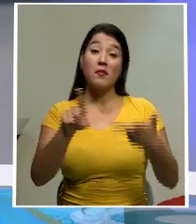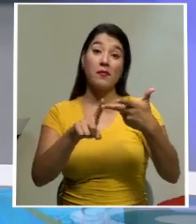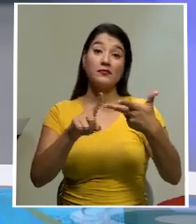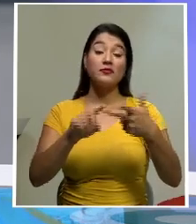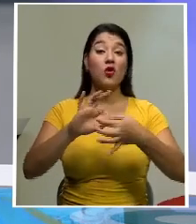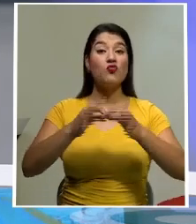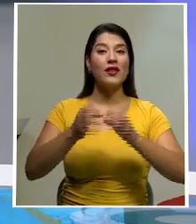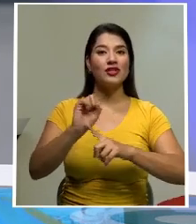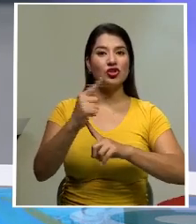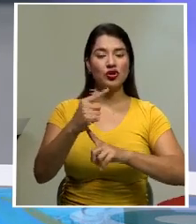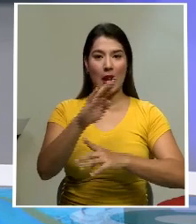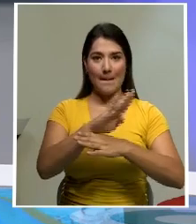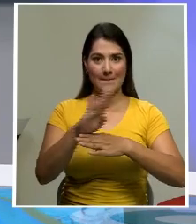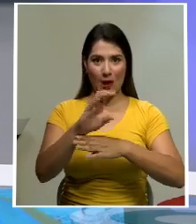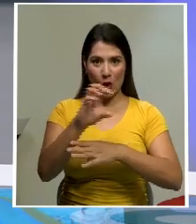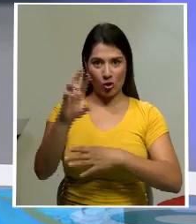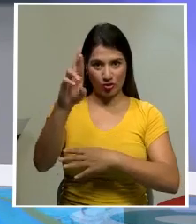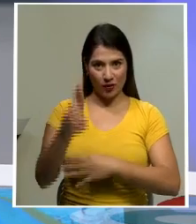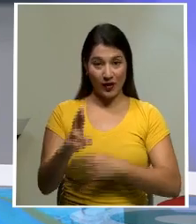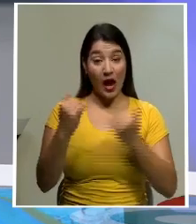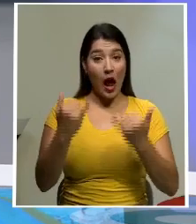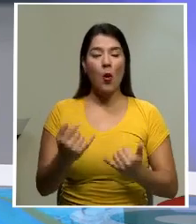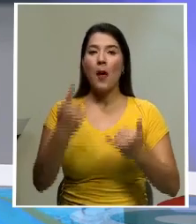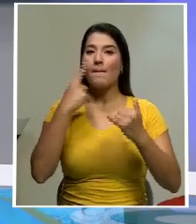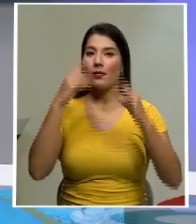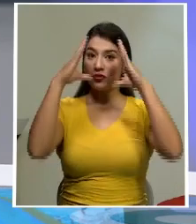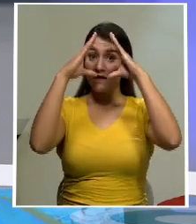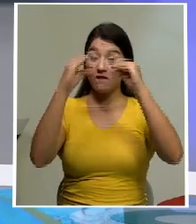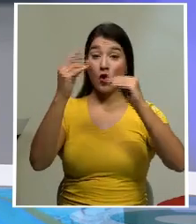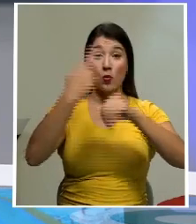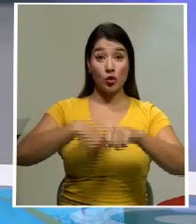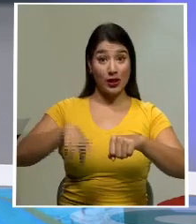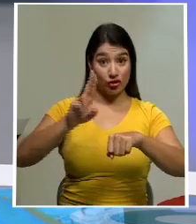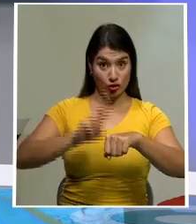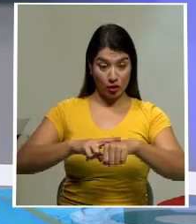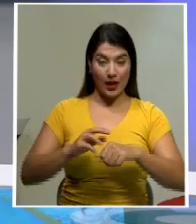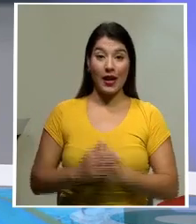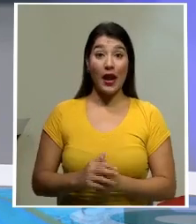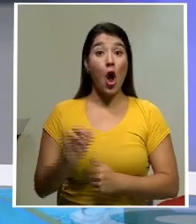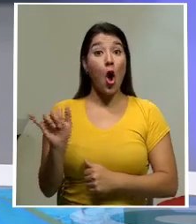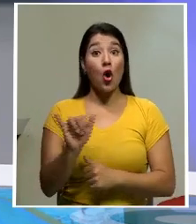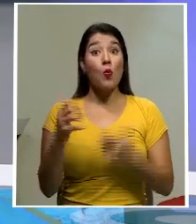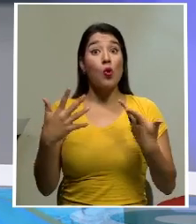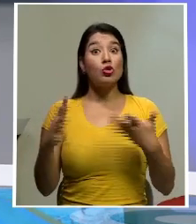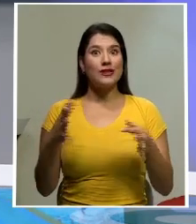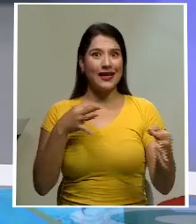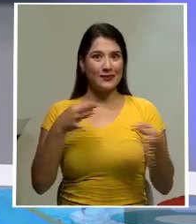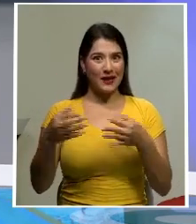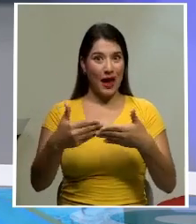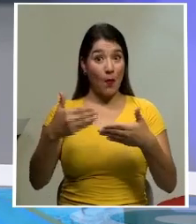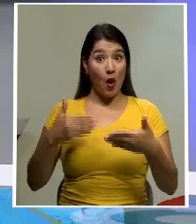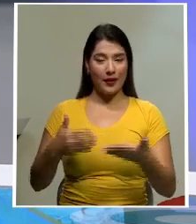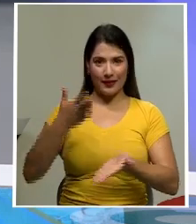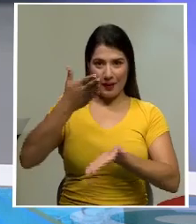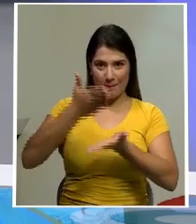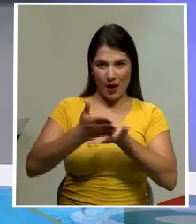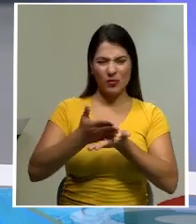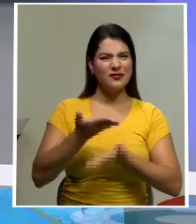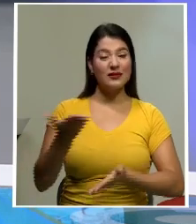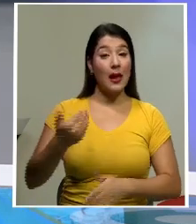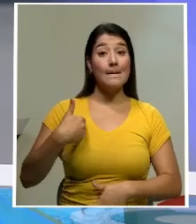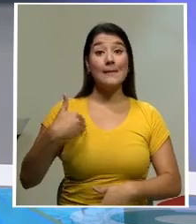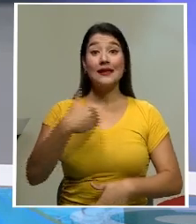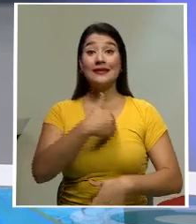Banco de Costa Rica. Y ahora sí, vamos a las informaciones nacionales. Como le decíamos antes de volver de la pausa, el Ministerio